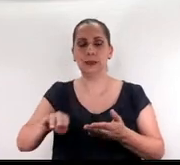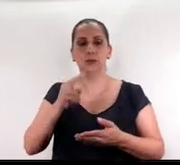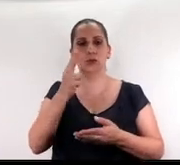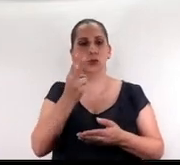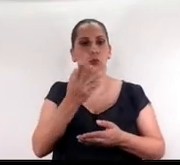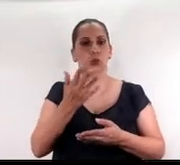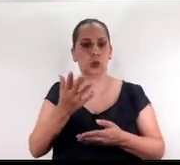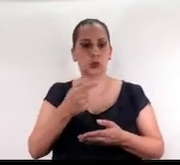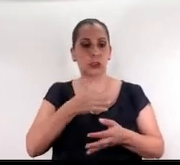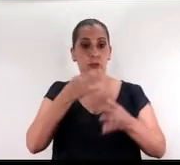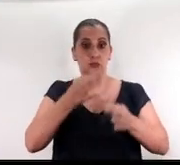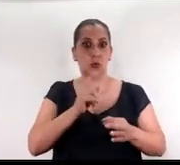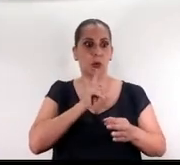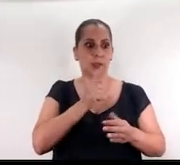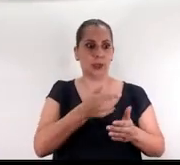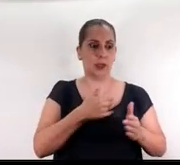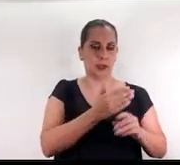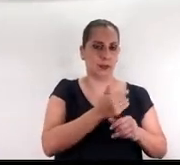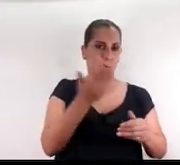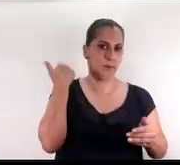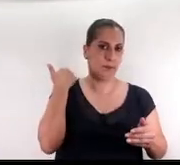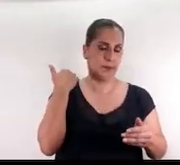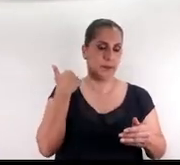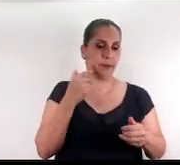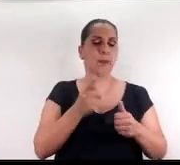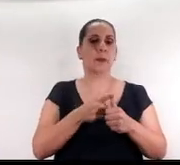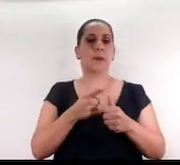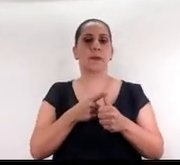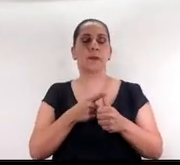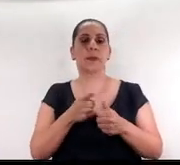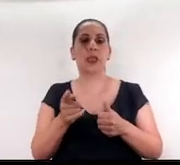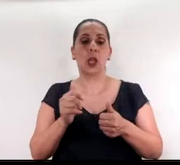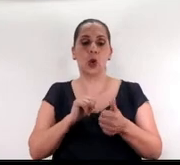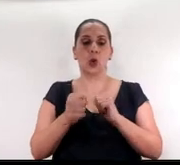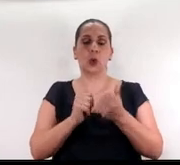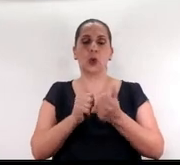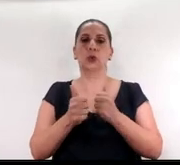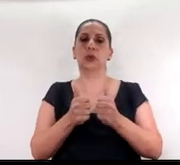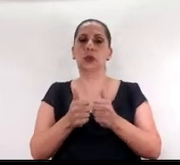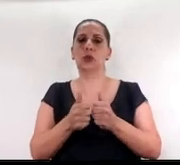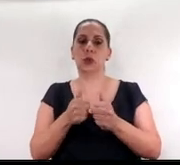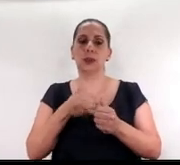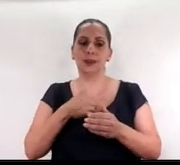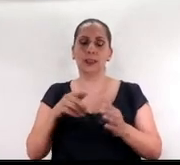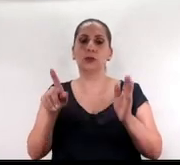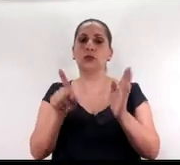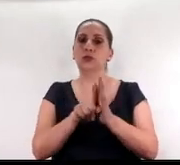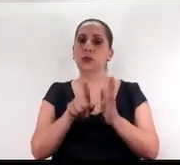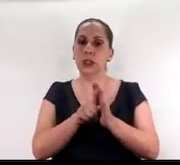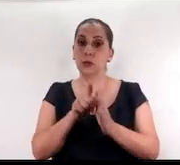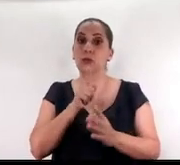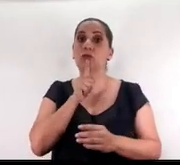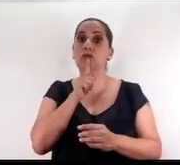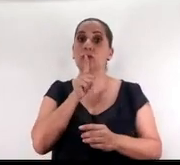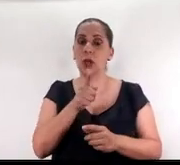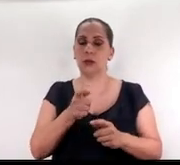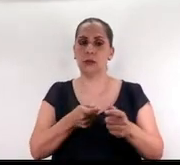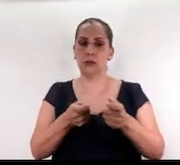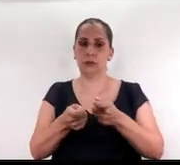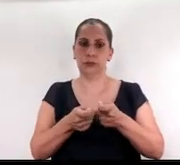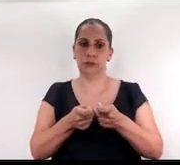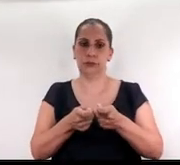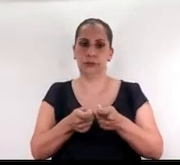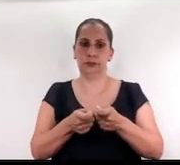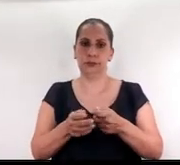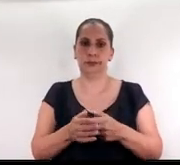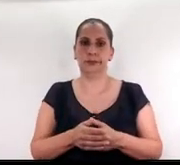venían en la versión original. Uno, que la concesión sea un título, un derecho real administrativo. De manera